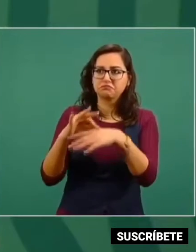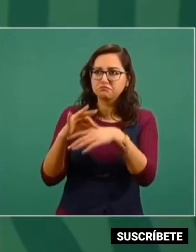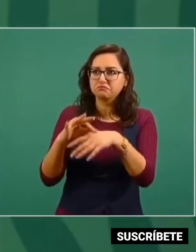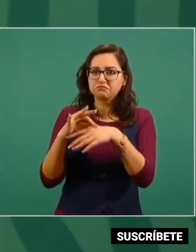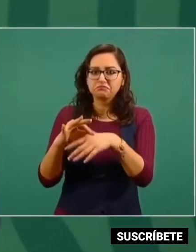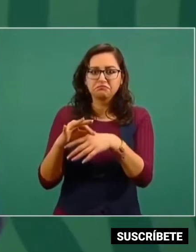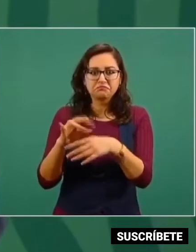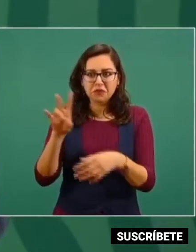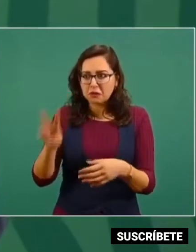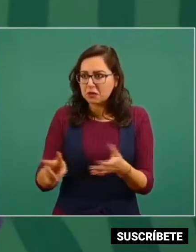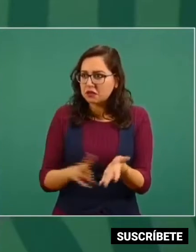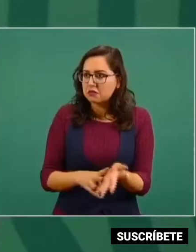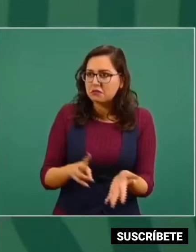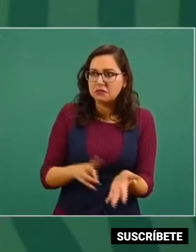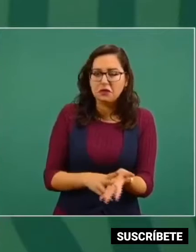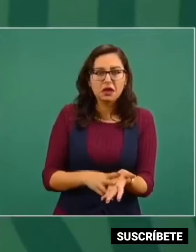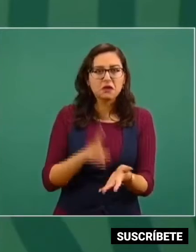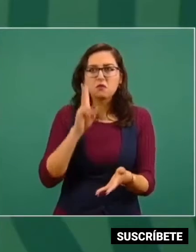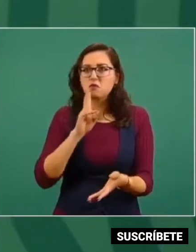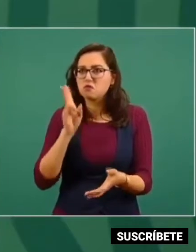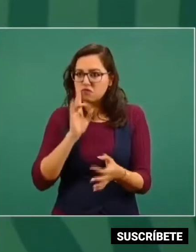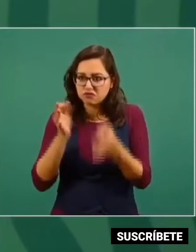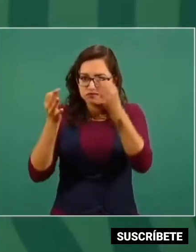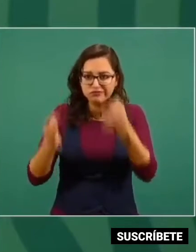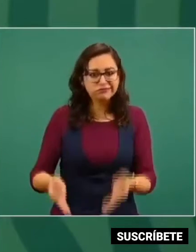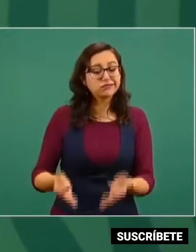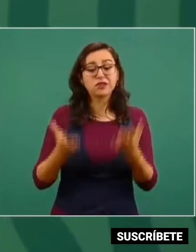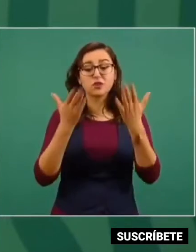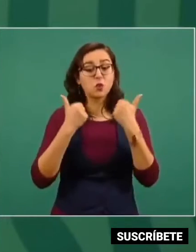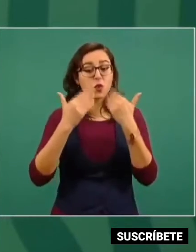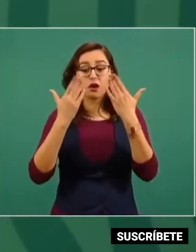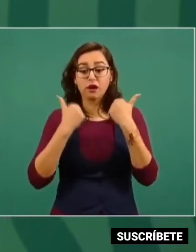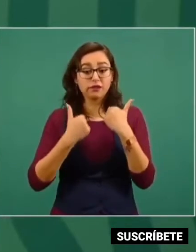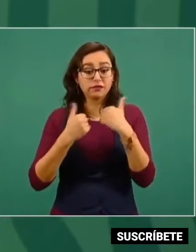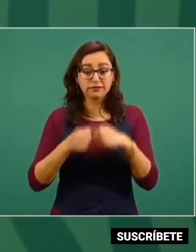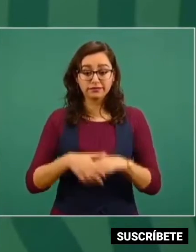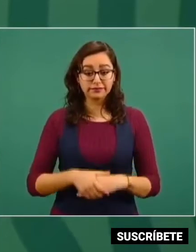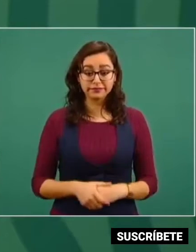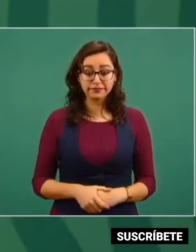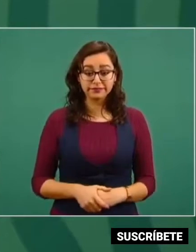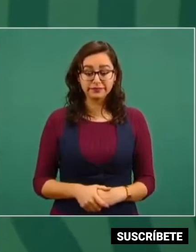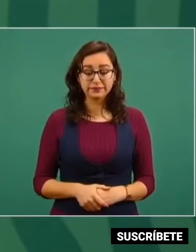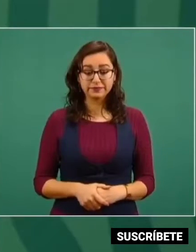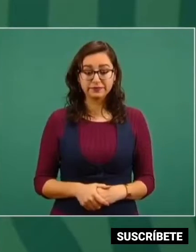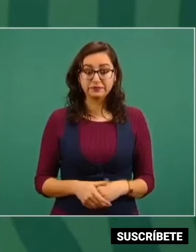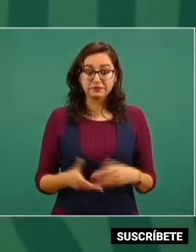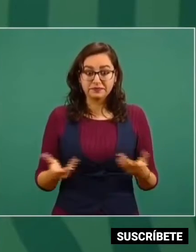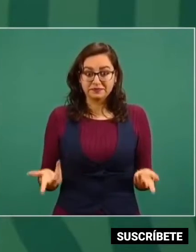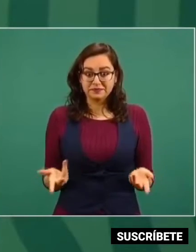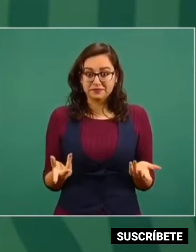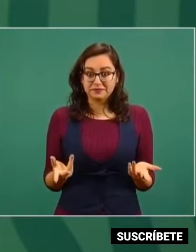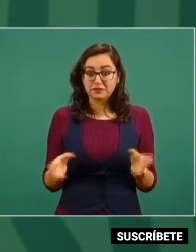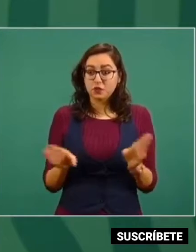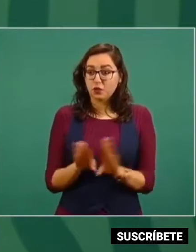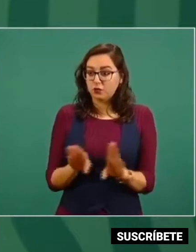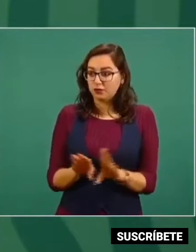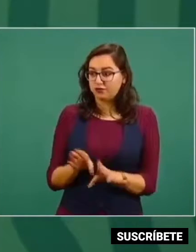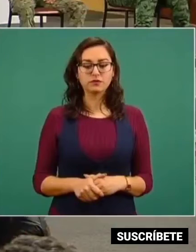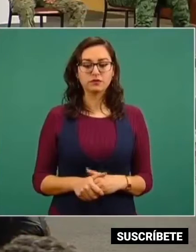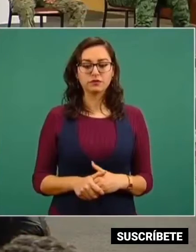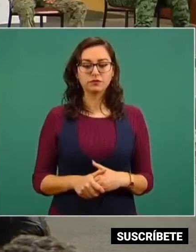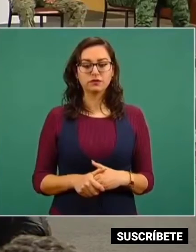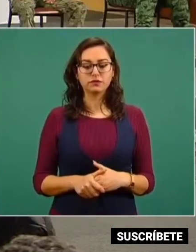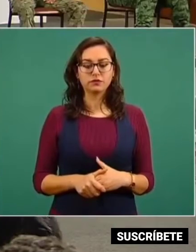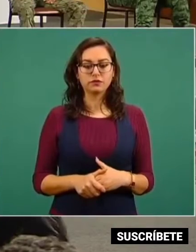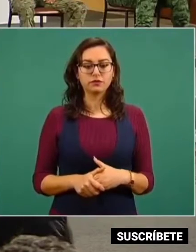probatorio para procesar.